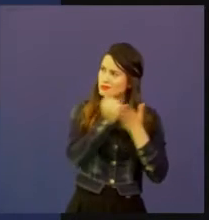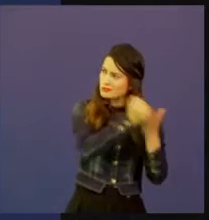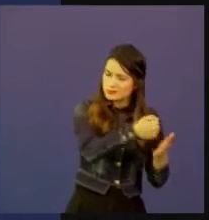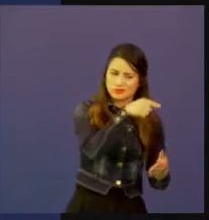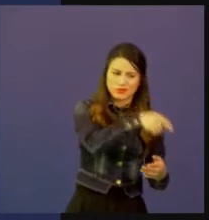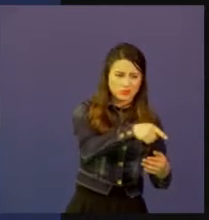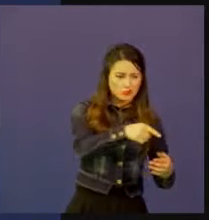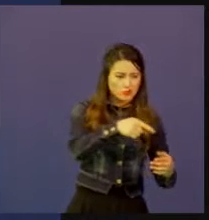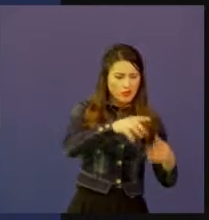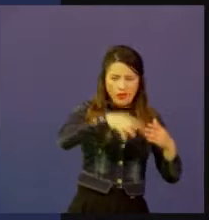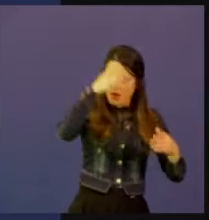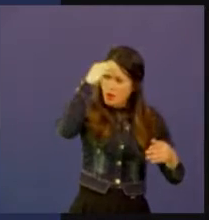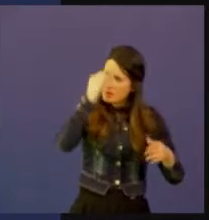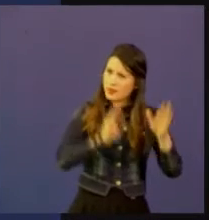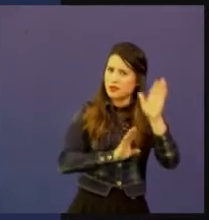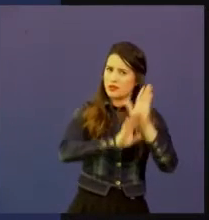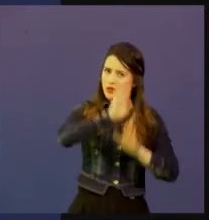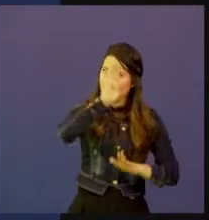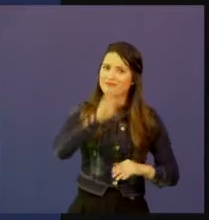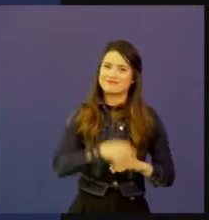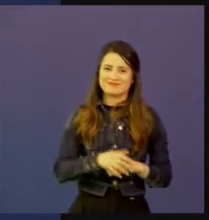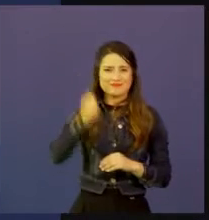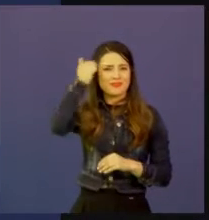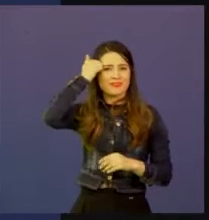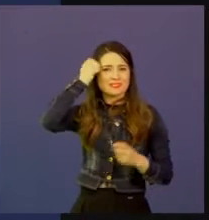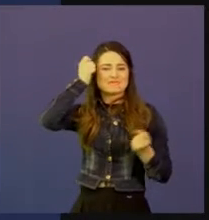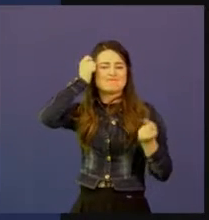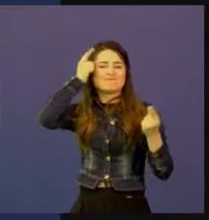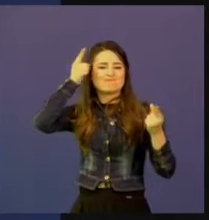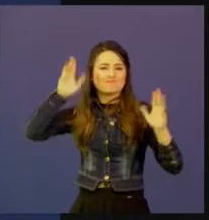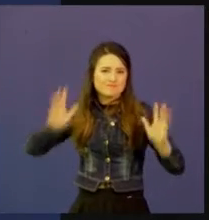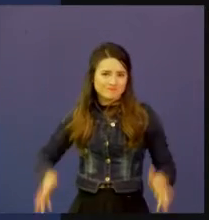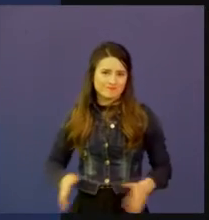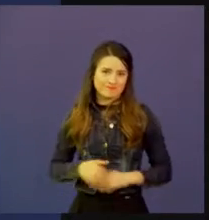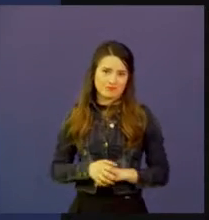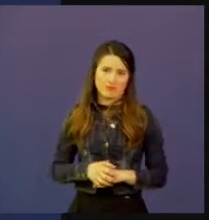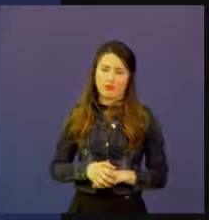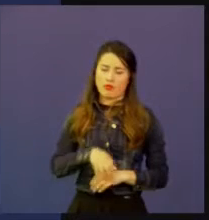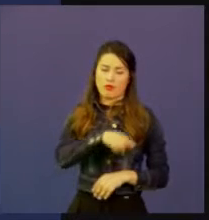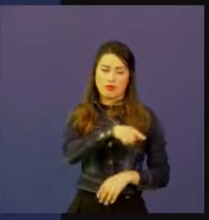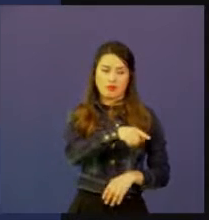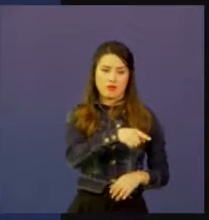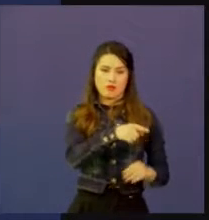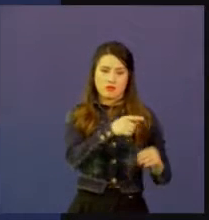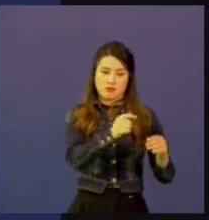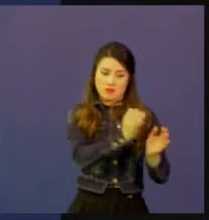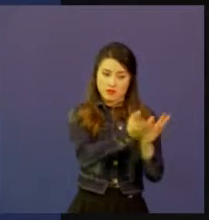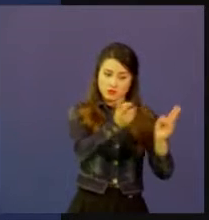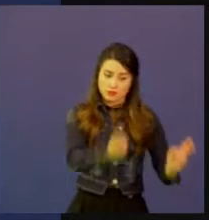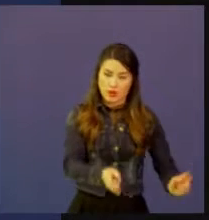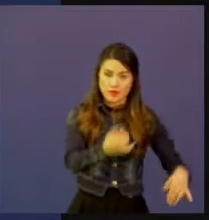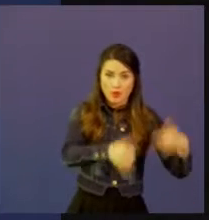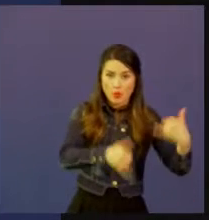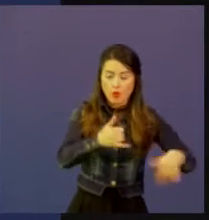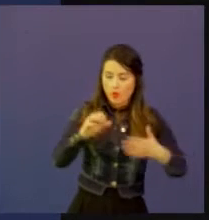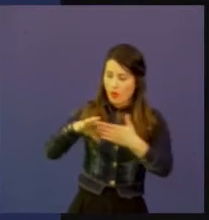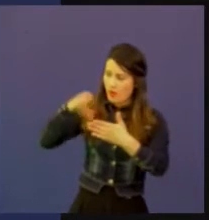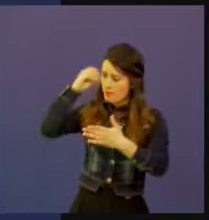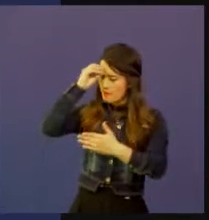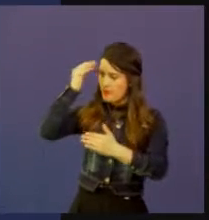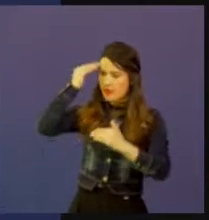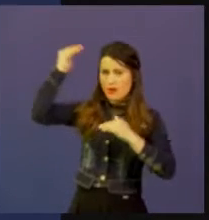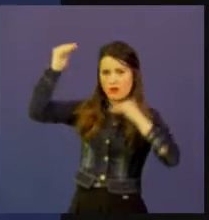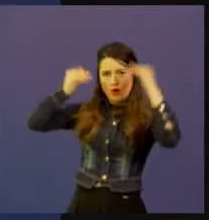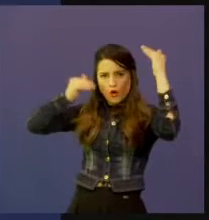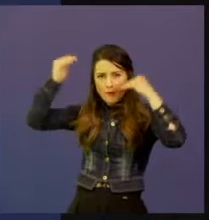creatividad, en donde de alguna manera y de manera transparente ellos pueden aprender y pueden desarrollar estas competencias a través del tiempo